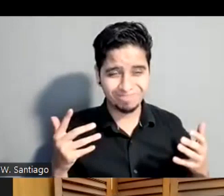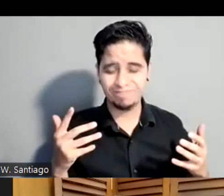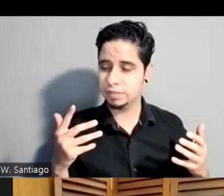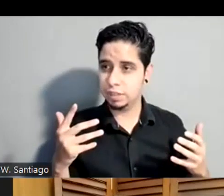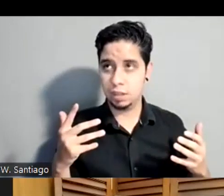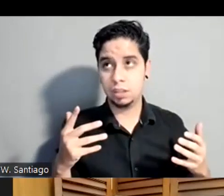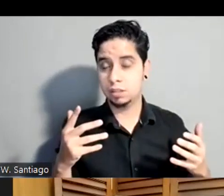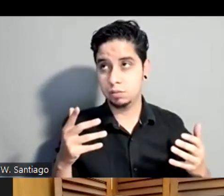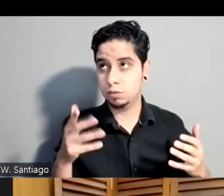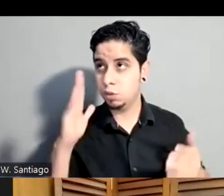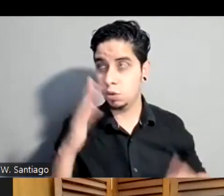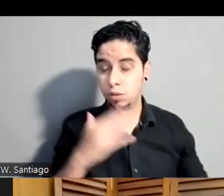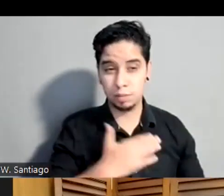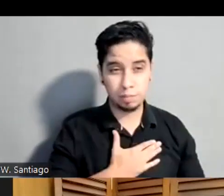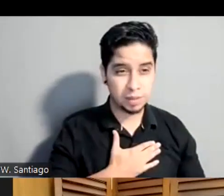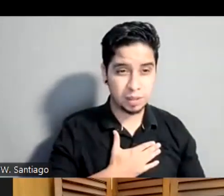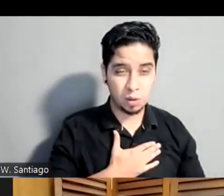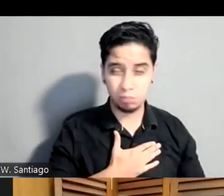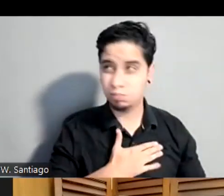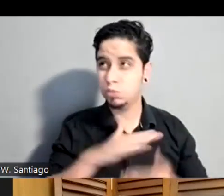Jesus Christ Almighty.